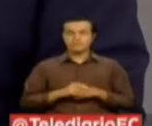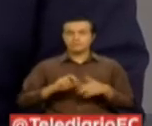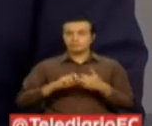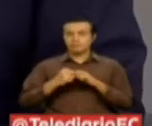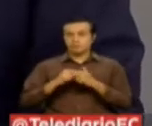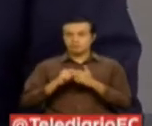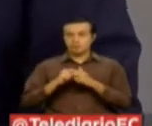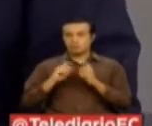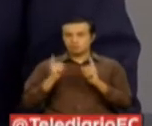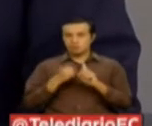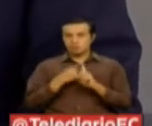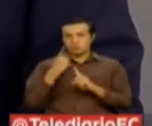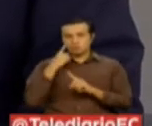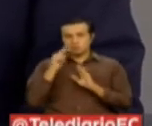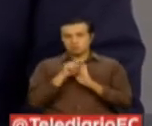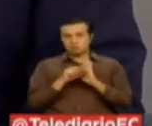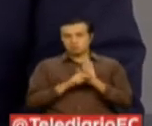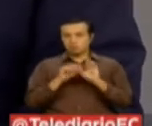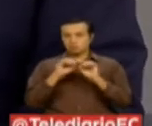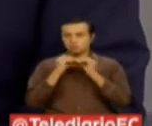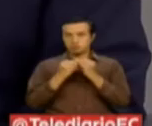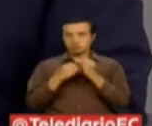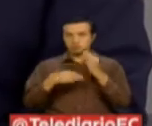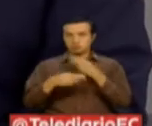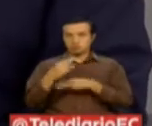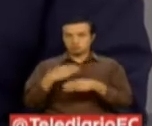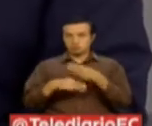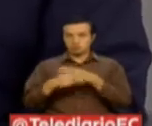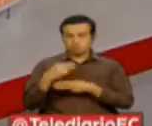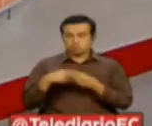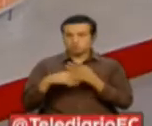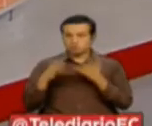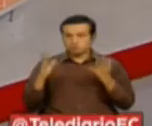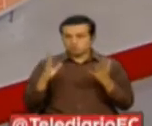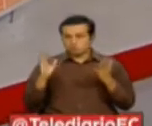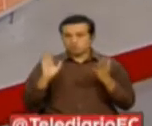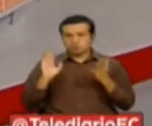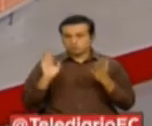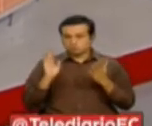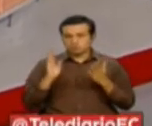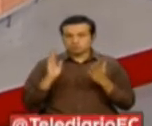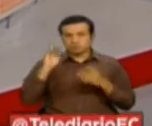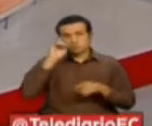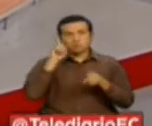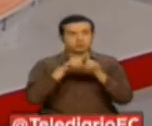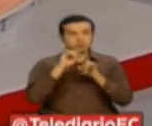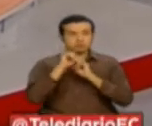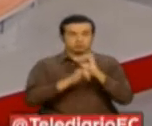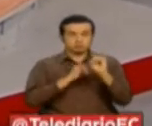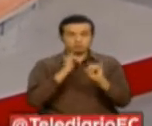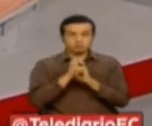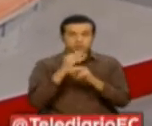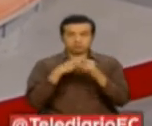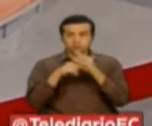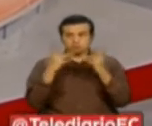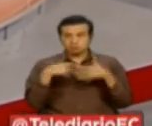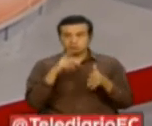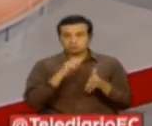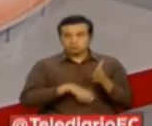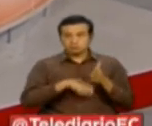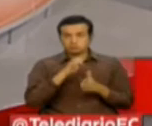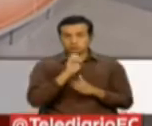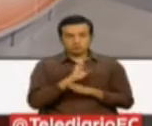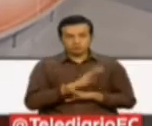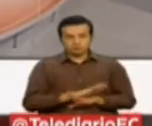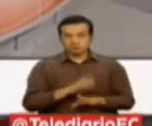en principio con las normas de la organización mundial de comercio ni tampoco con los acuerdos internacionales de comercio suscritos por